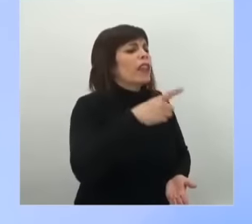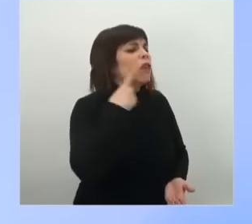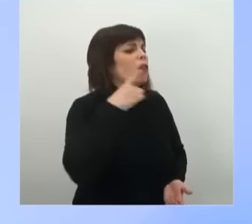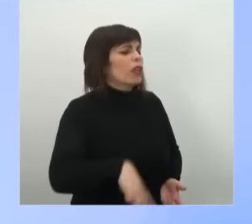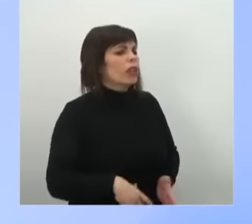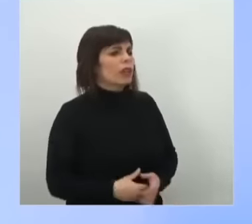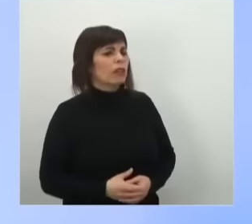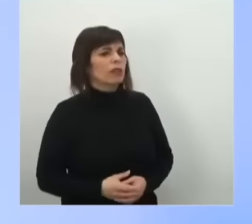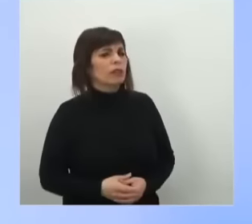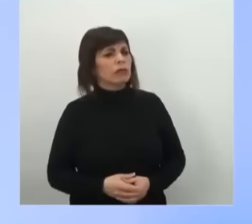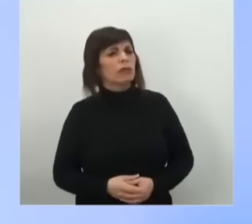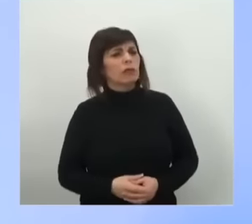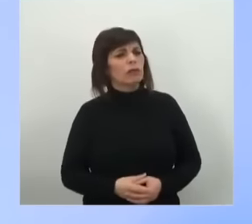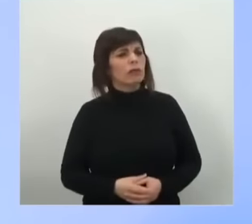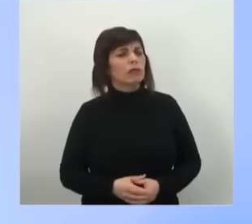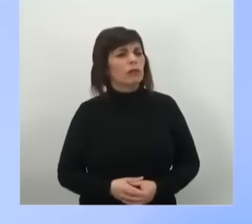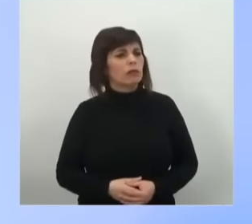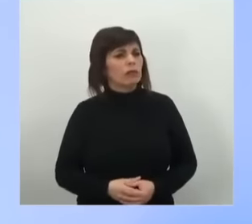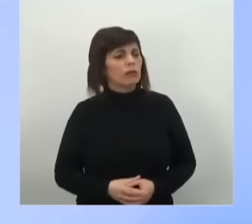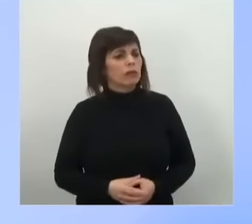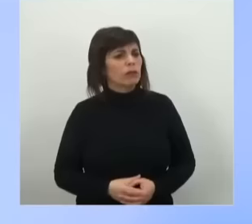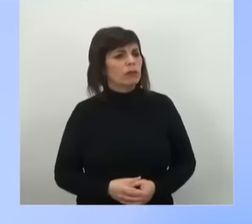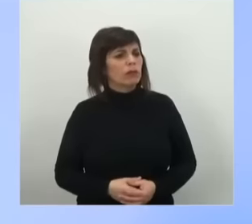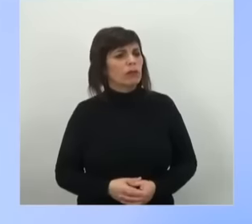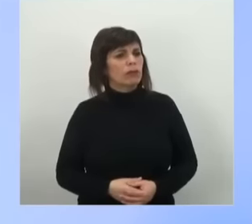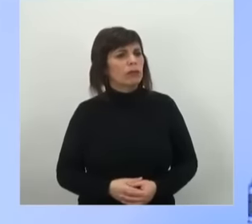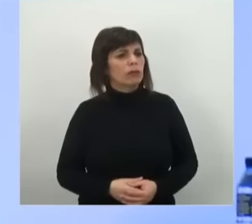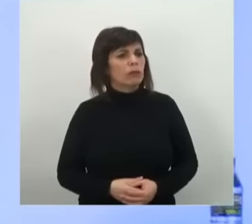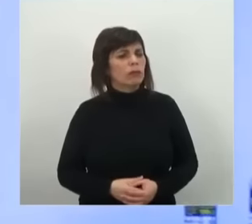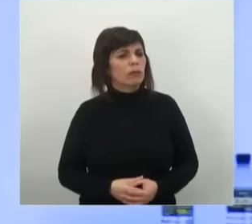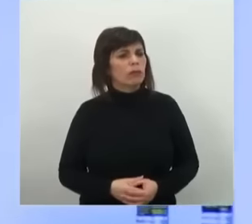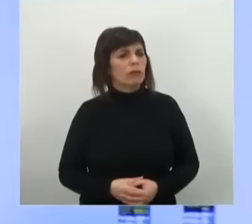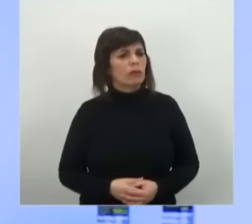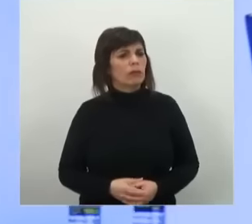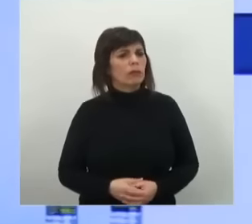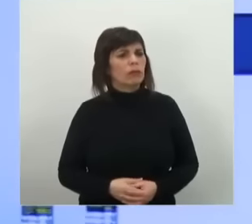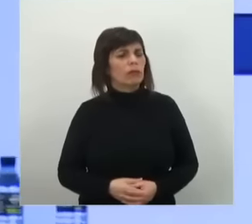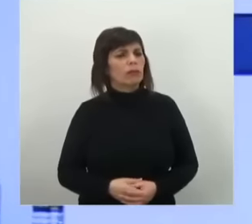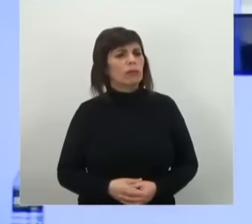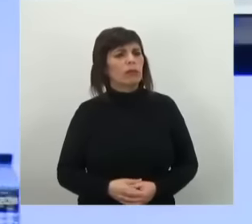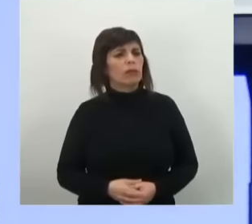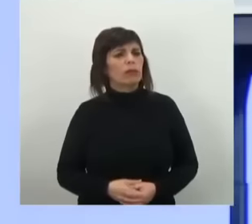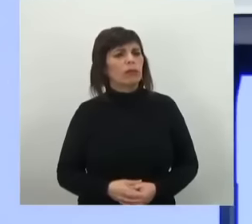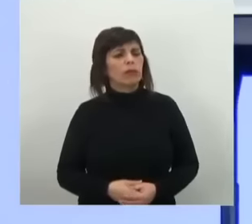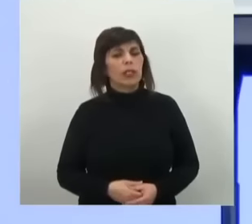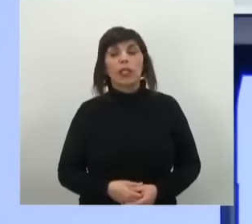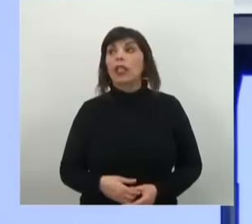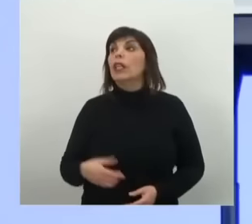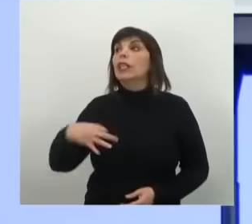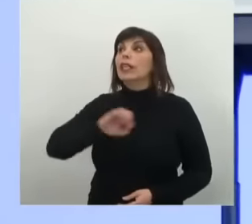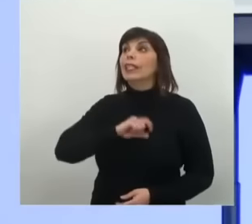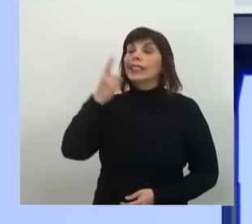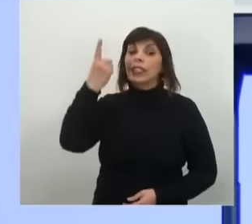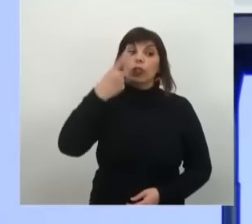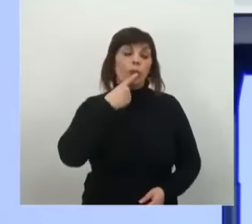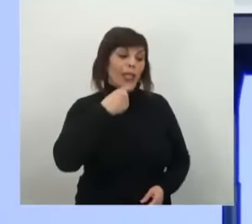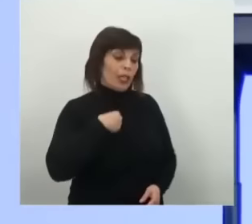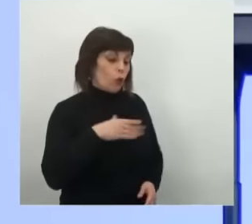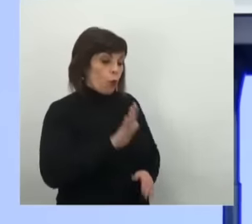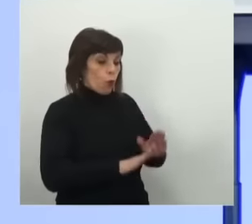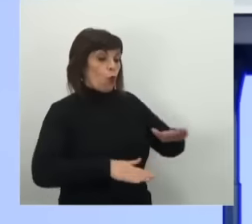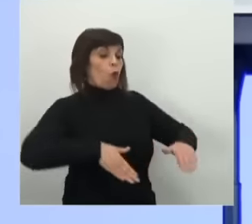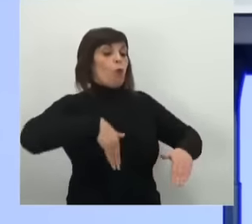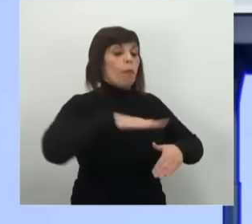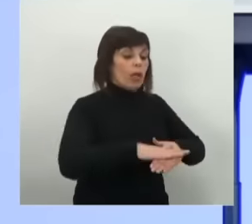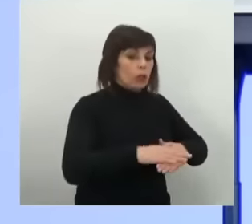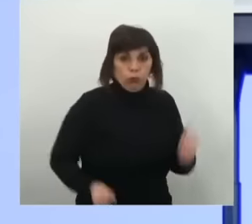yo no te envié a firmar ningún contrato y otra vez me pasó lo mismo me recordé un paso a la vez O sea por qué volviste